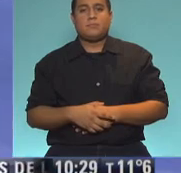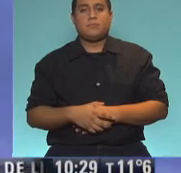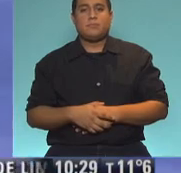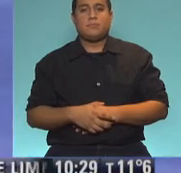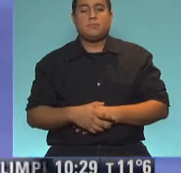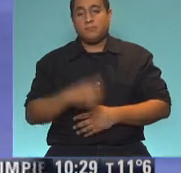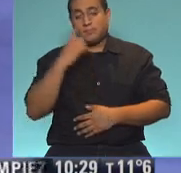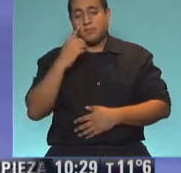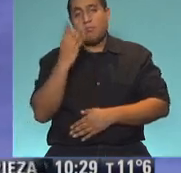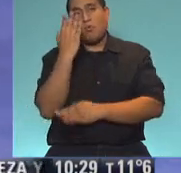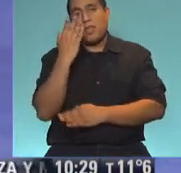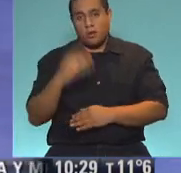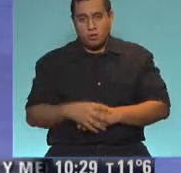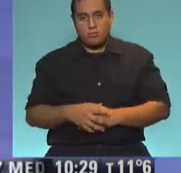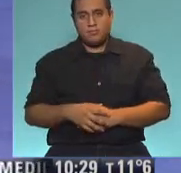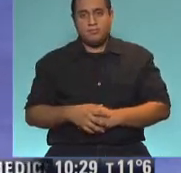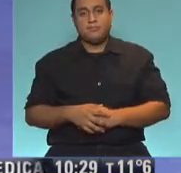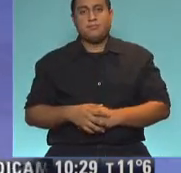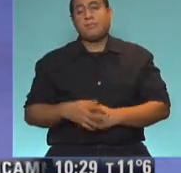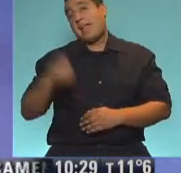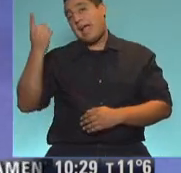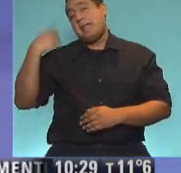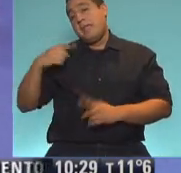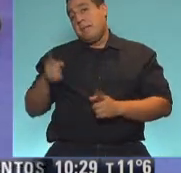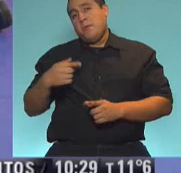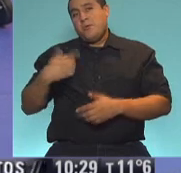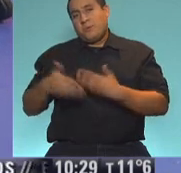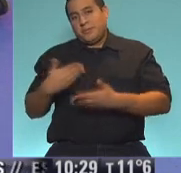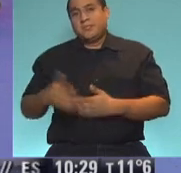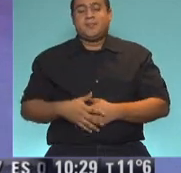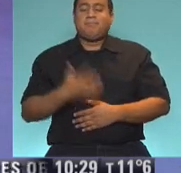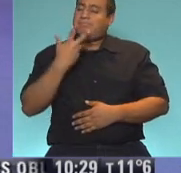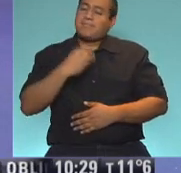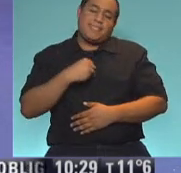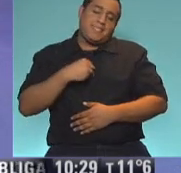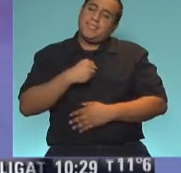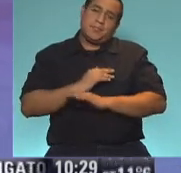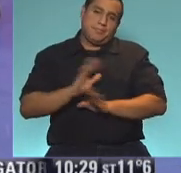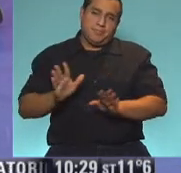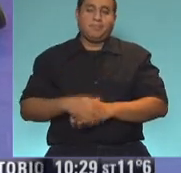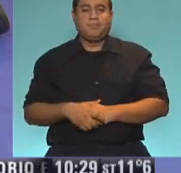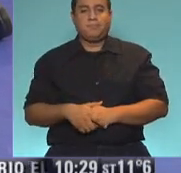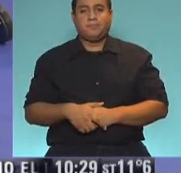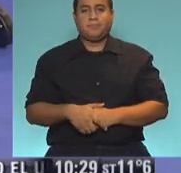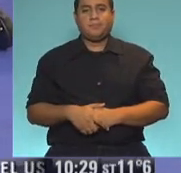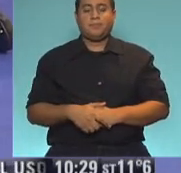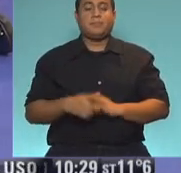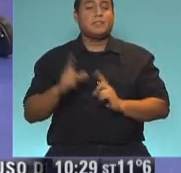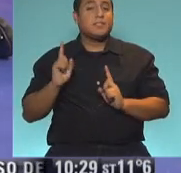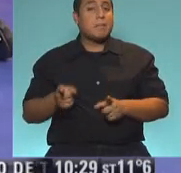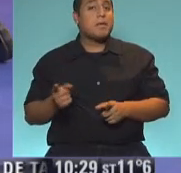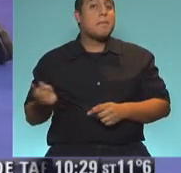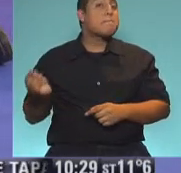Un muñeco. Traje el muñeco que elegí ayer para jugar. Claro, es tu juguete preferido. Este es mi juguete preferido. Muy bien. A ver,